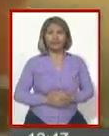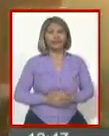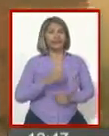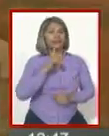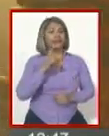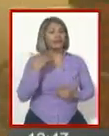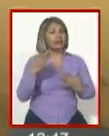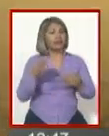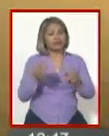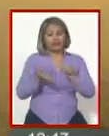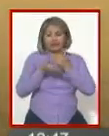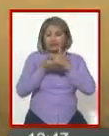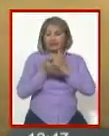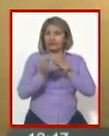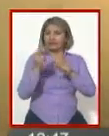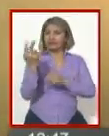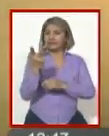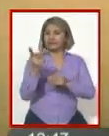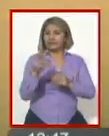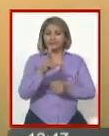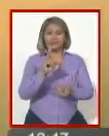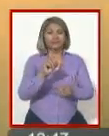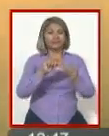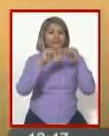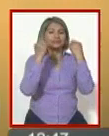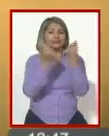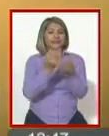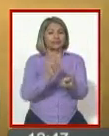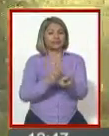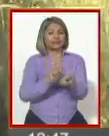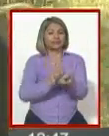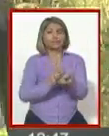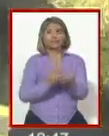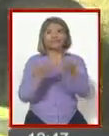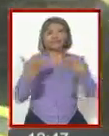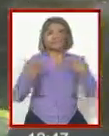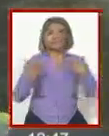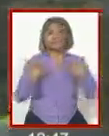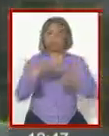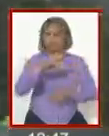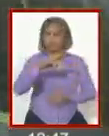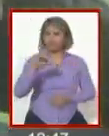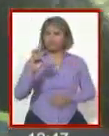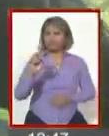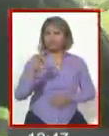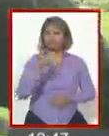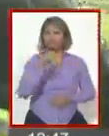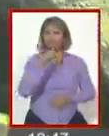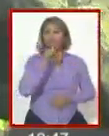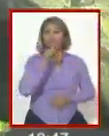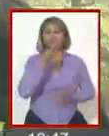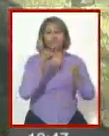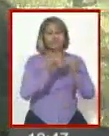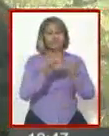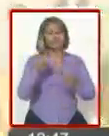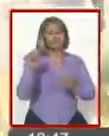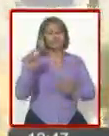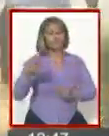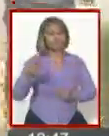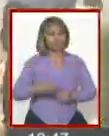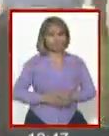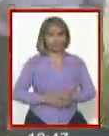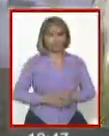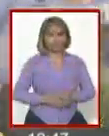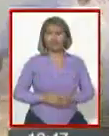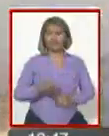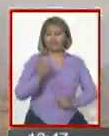estamos ayudando con las unidades, tenemos dos unidades médicas y dos de intervención rápida, los que tenemos 200 litros de agua, necesitamos más agua al momento.